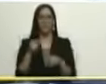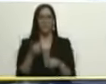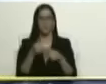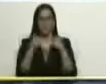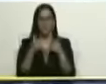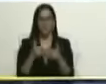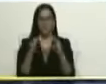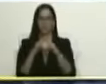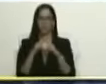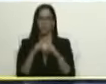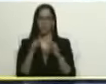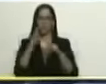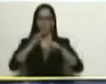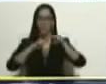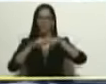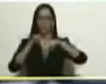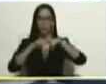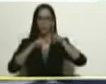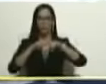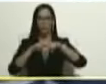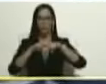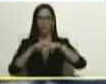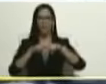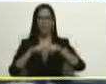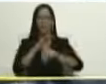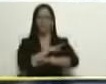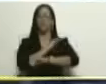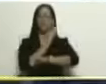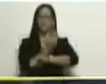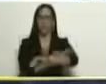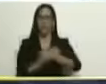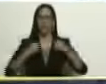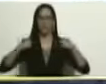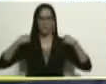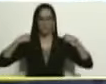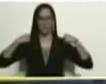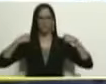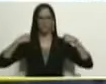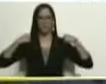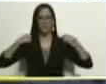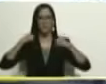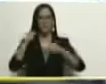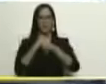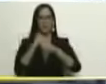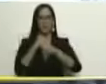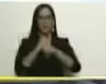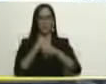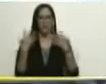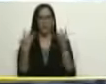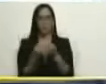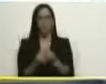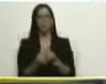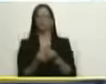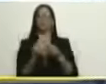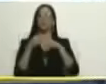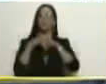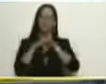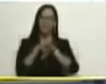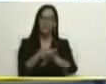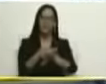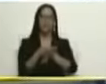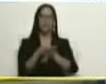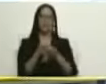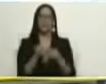una estructura robusta, poderosa, de trabajo conjunto, de integración,